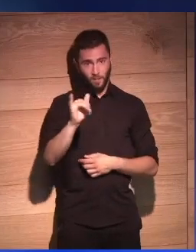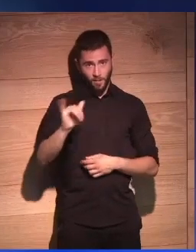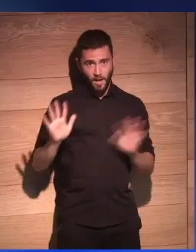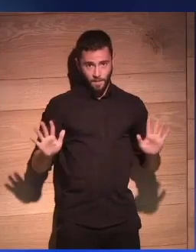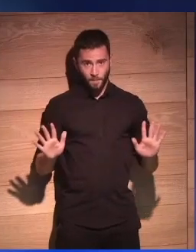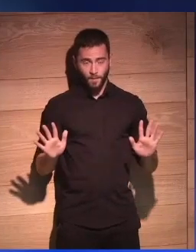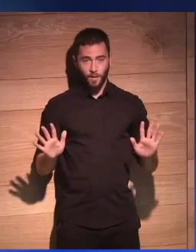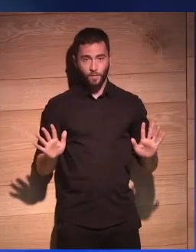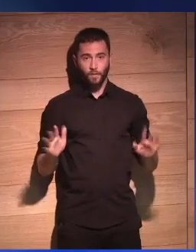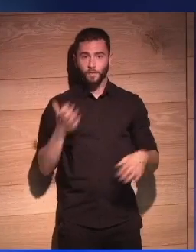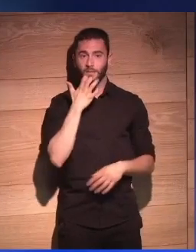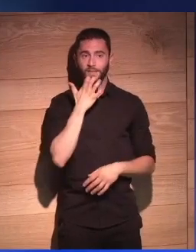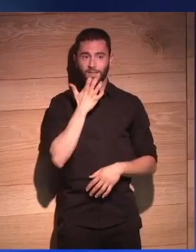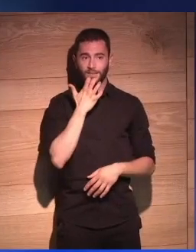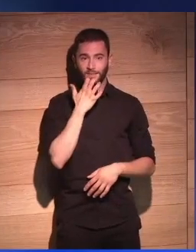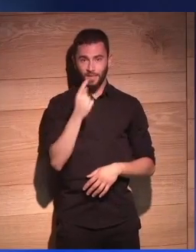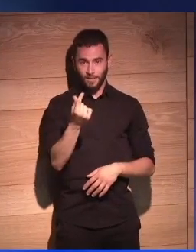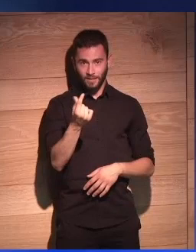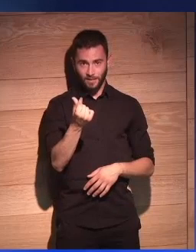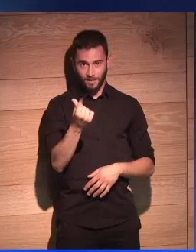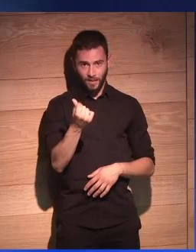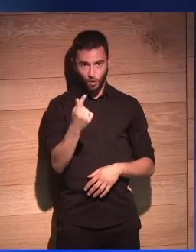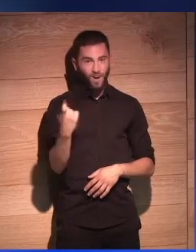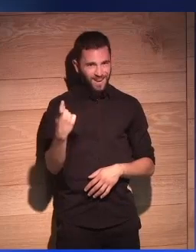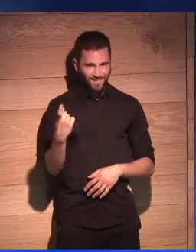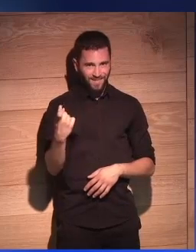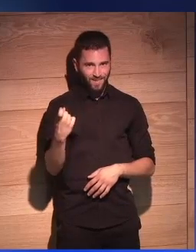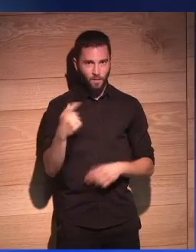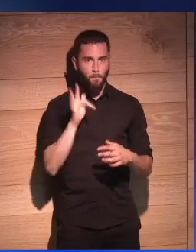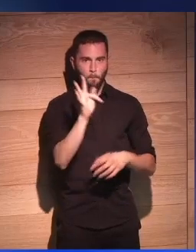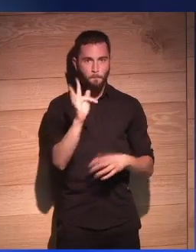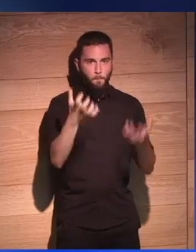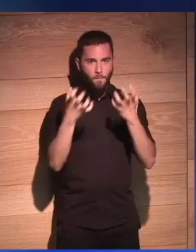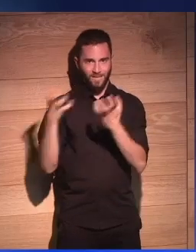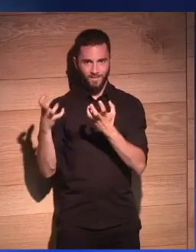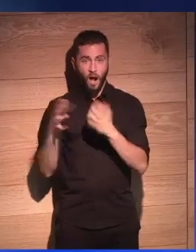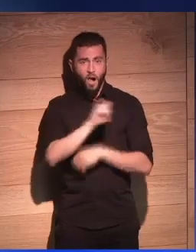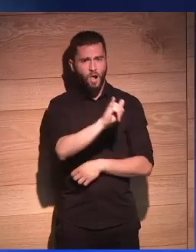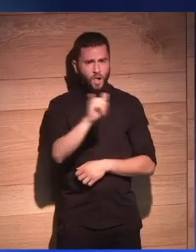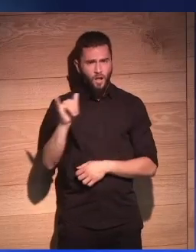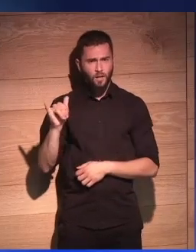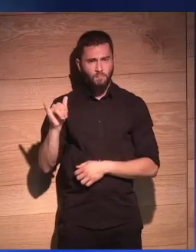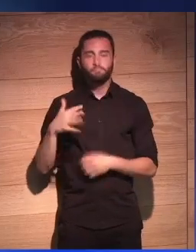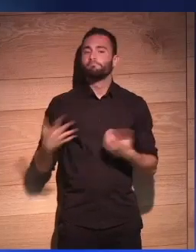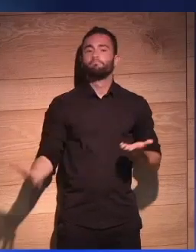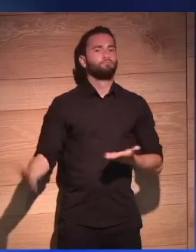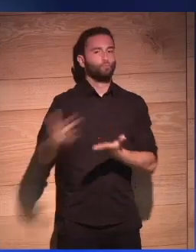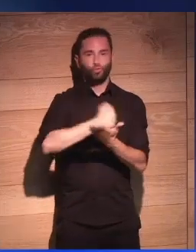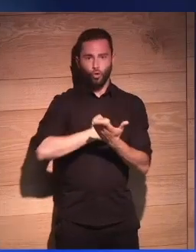incluso si te falta ese nivel económico, hay ventajas, hay beneficios que